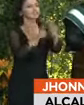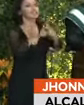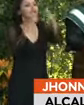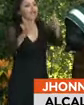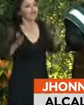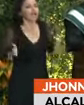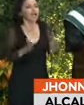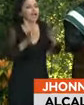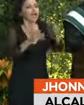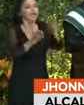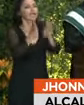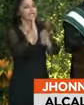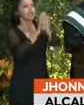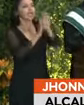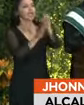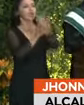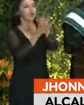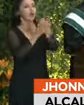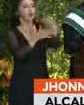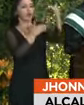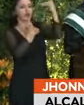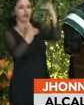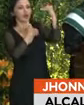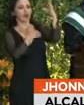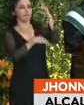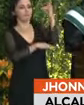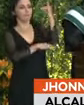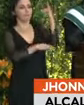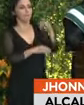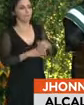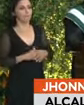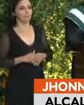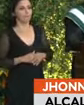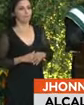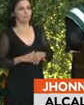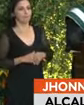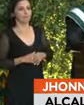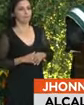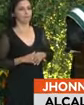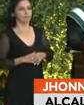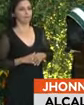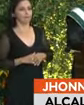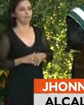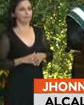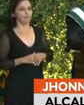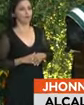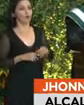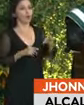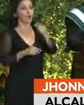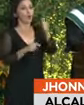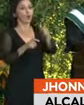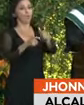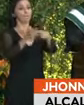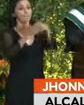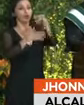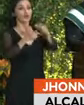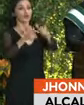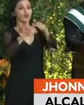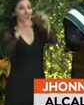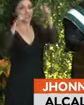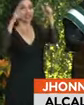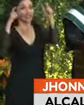gran impulso al desarrollo económico de Santa Cruz y del país. Otro gran proyecto que es de medio